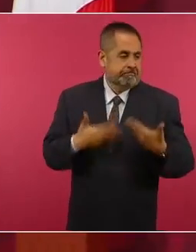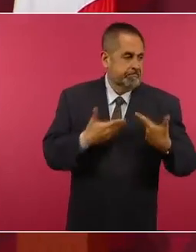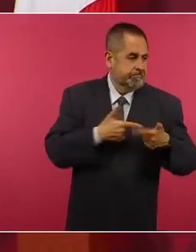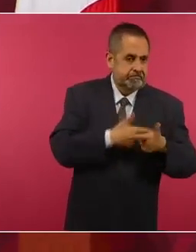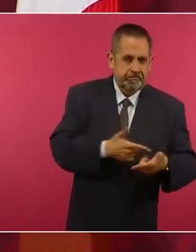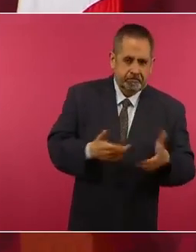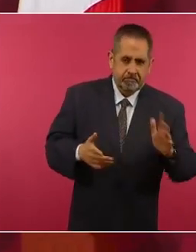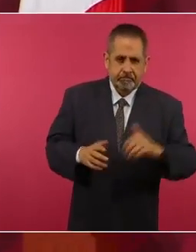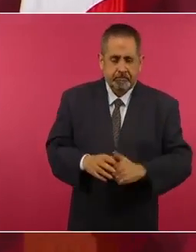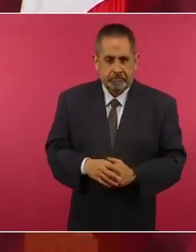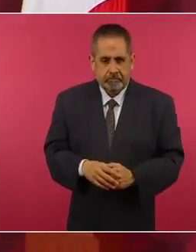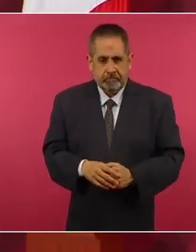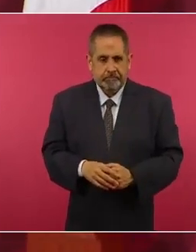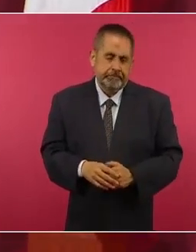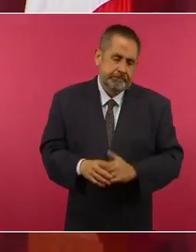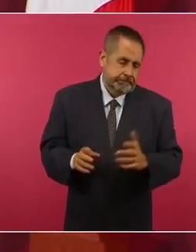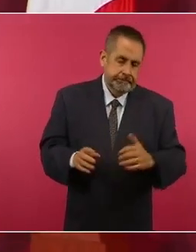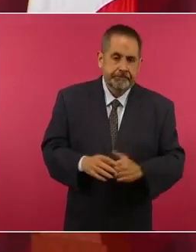testado le llaman,